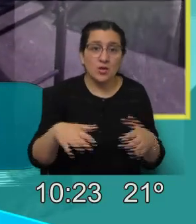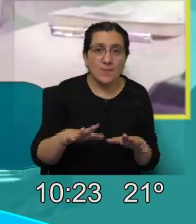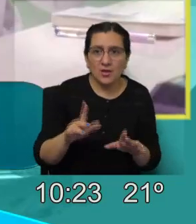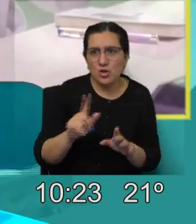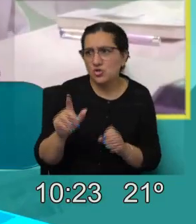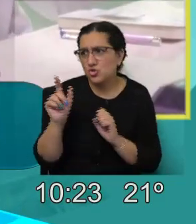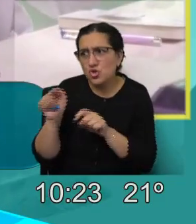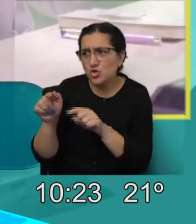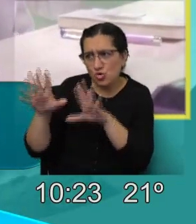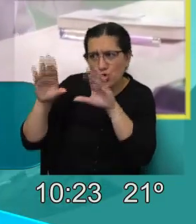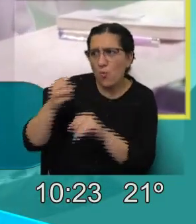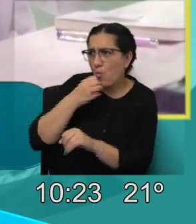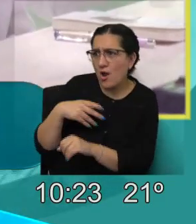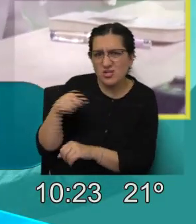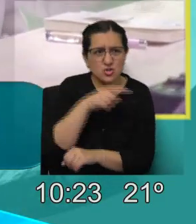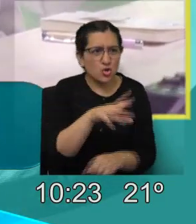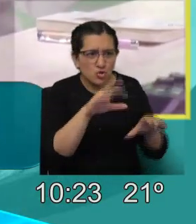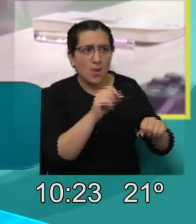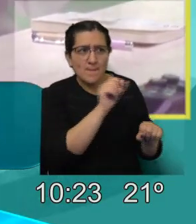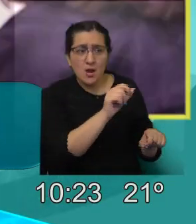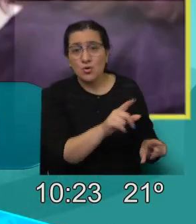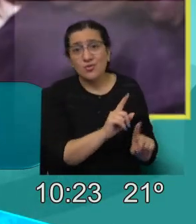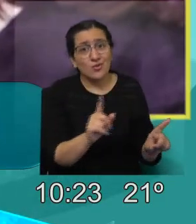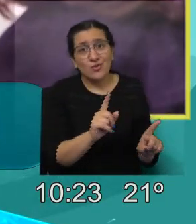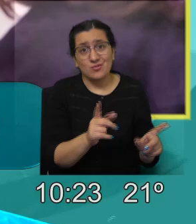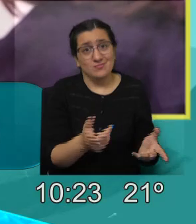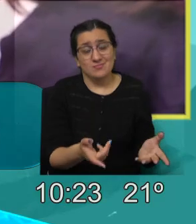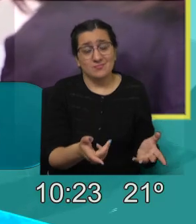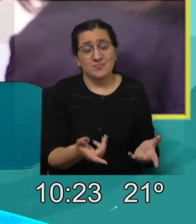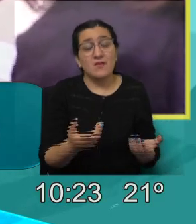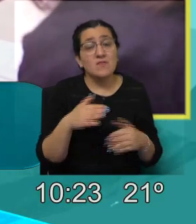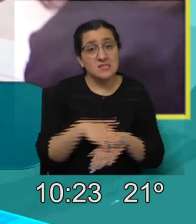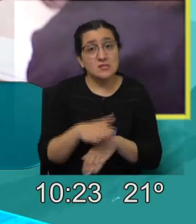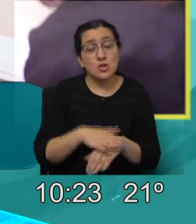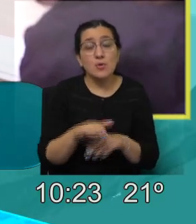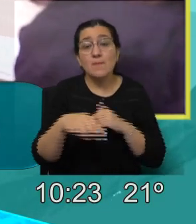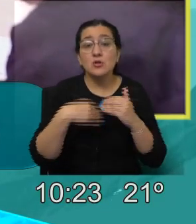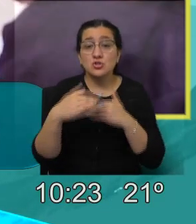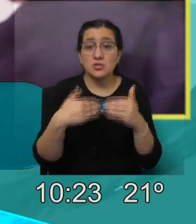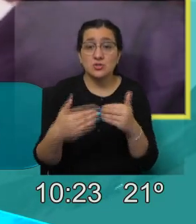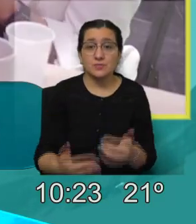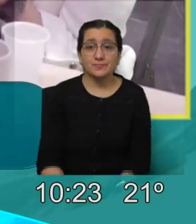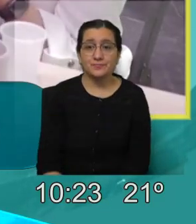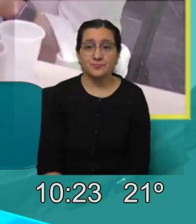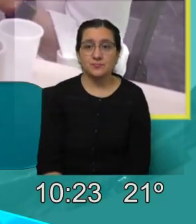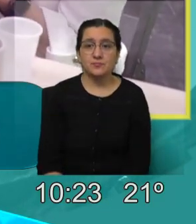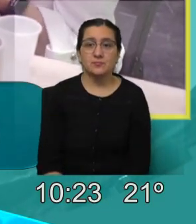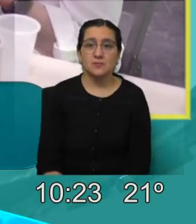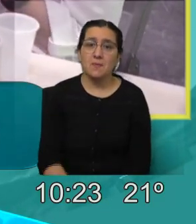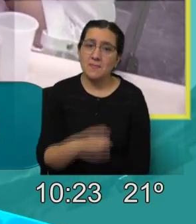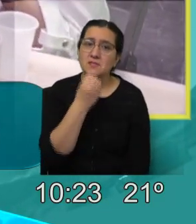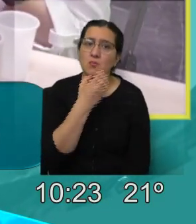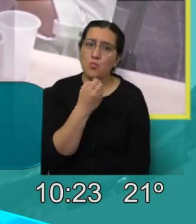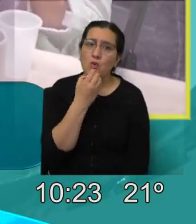buenos de un lado, todos los malos del otro, sino que la guerra nos lastima a todos. Así que felicitaciones por este proceso, que creo que es tan, tan didáctico para